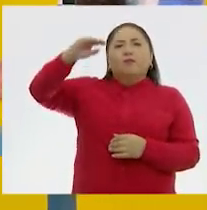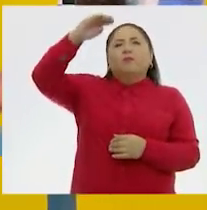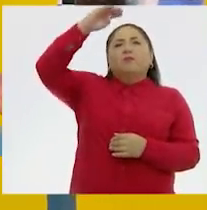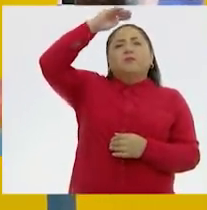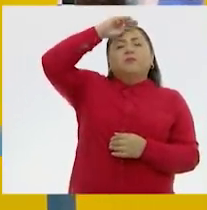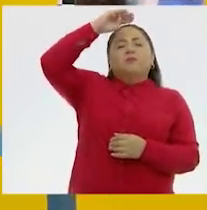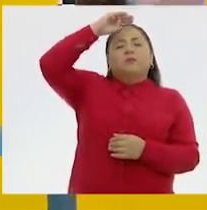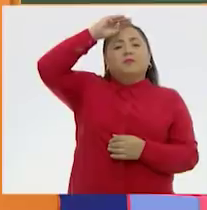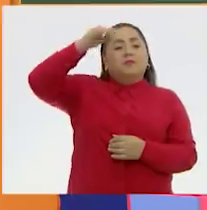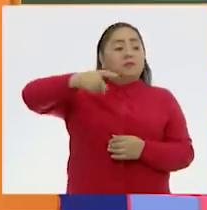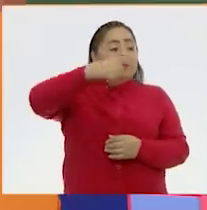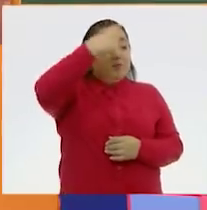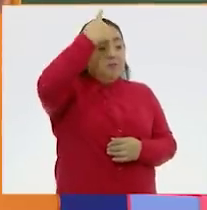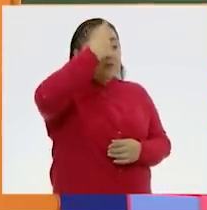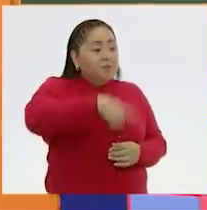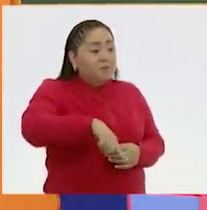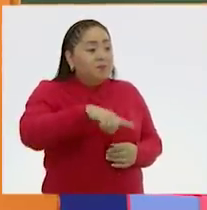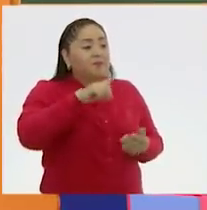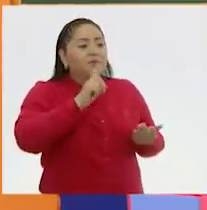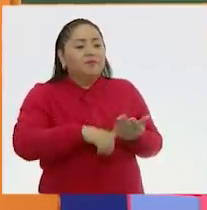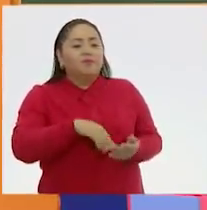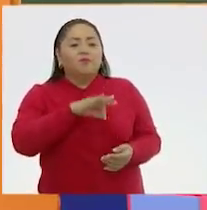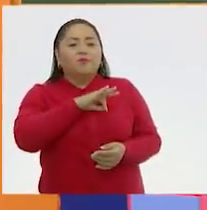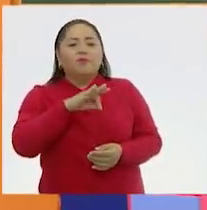pensar. Paramos y